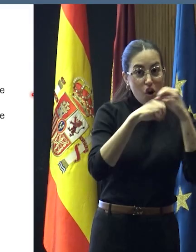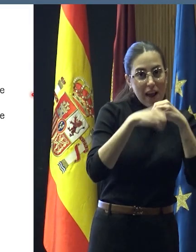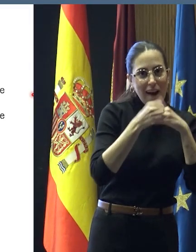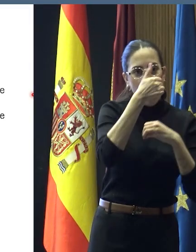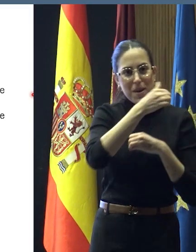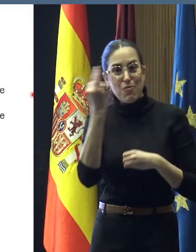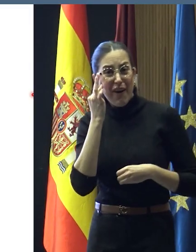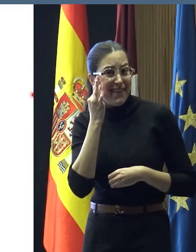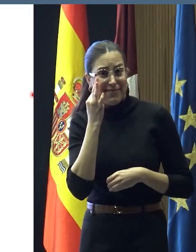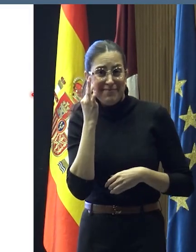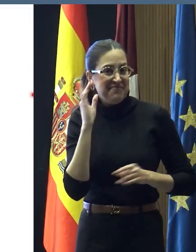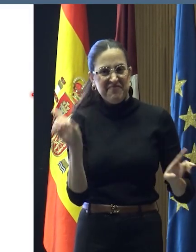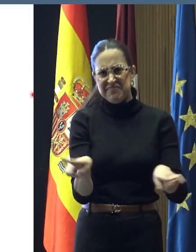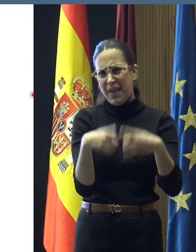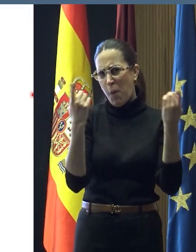y mujer.